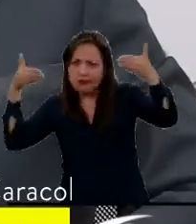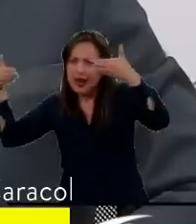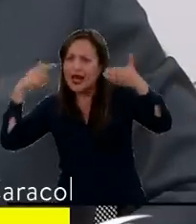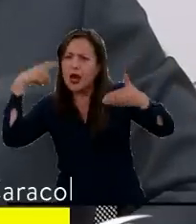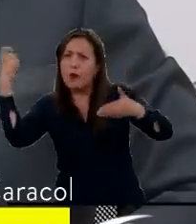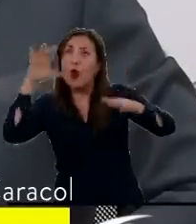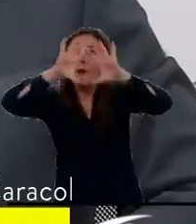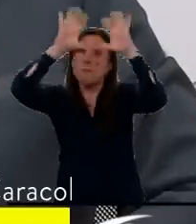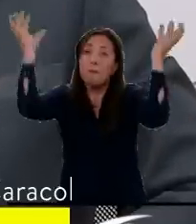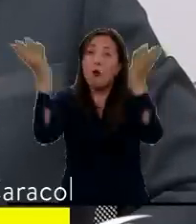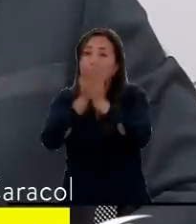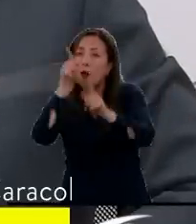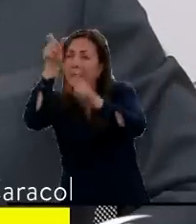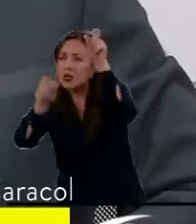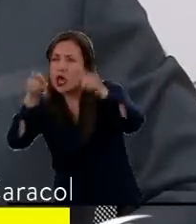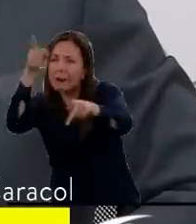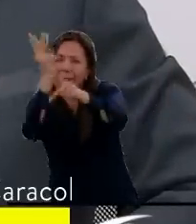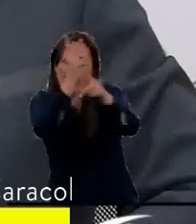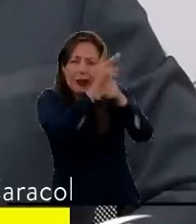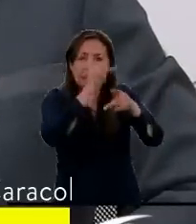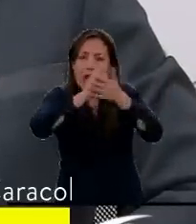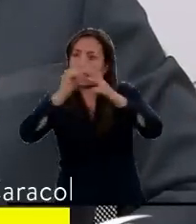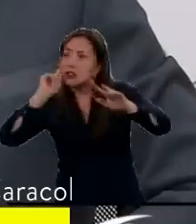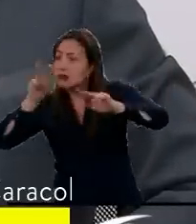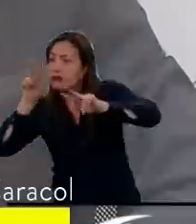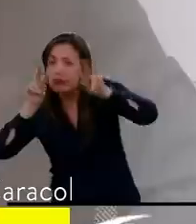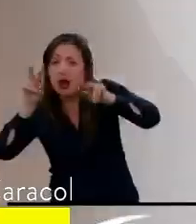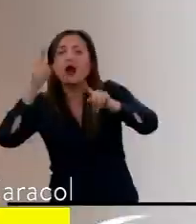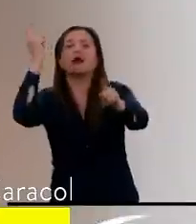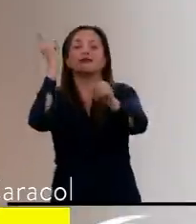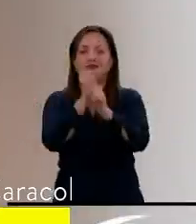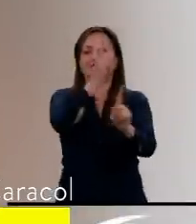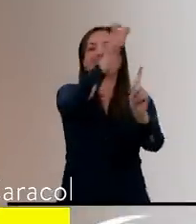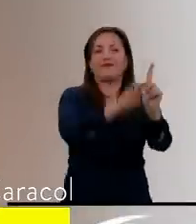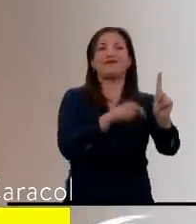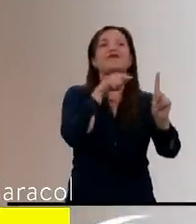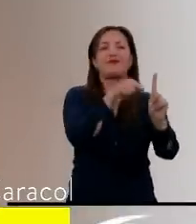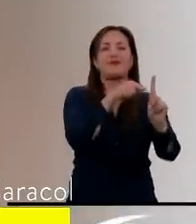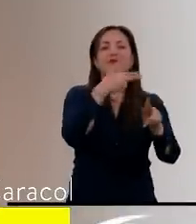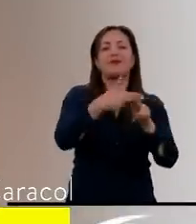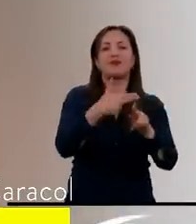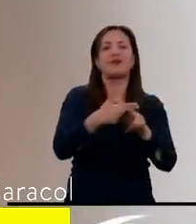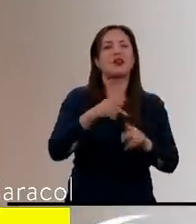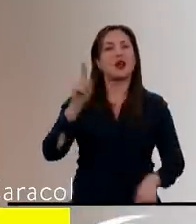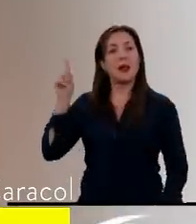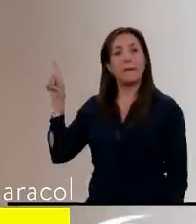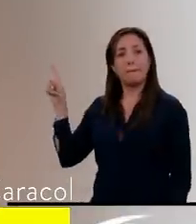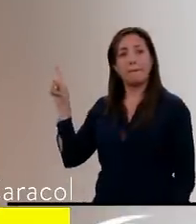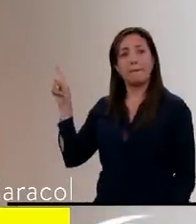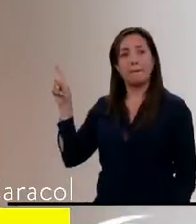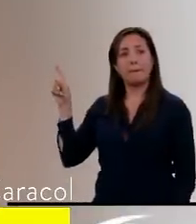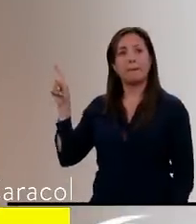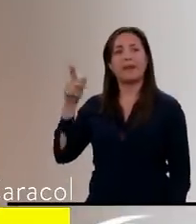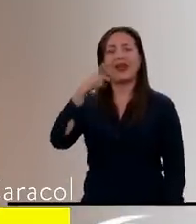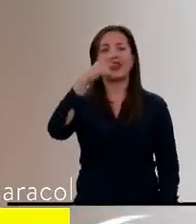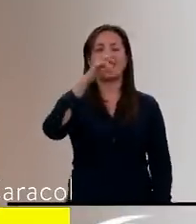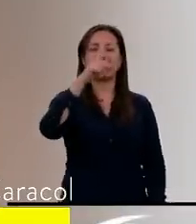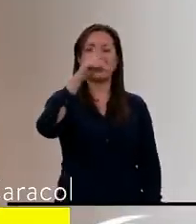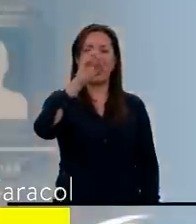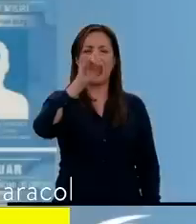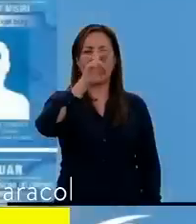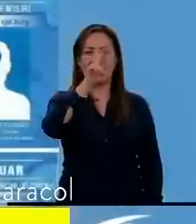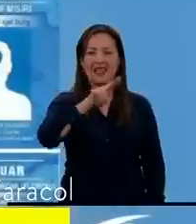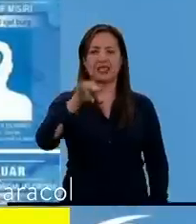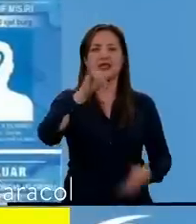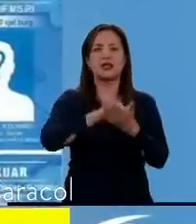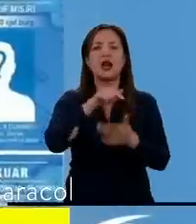buscadas en el mundo y efectivamente aparece que se trata la persona llamada deniflori que es una persona las más buscadas